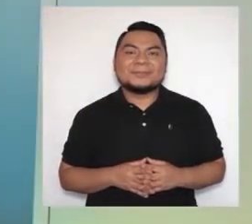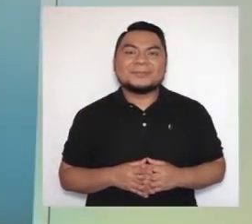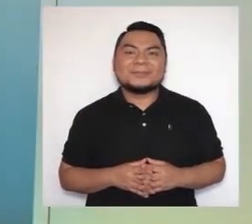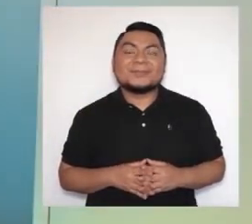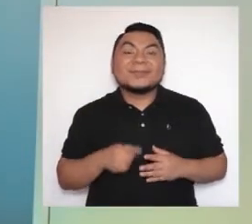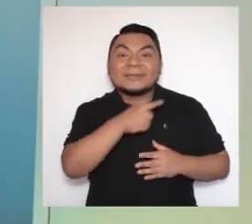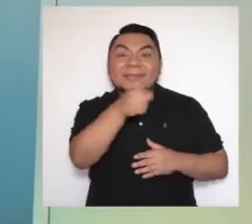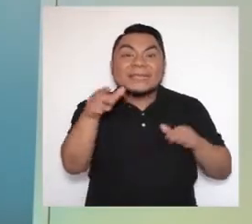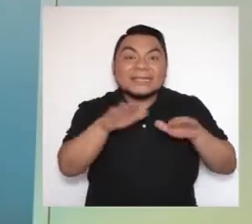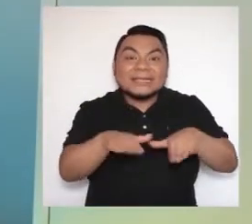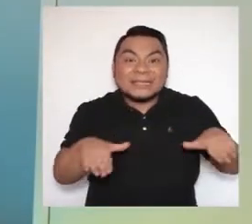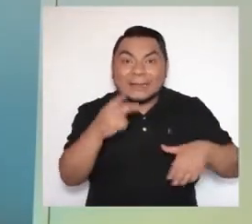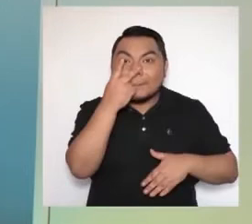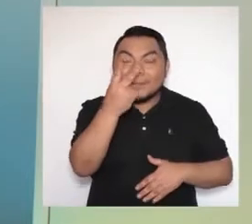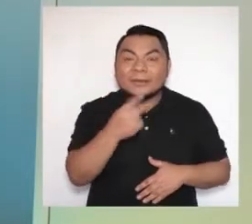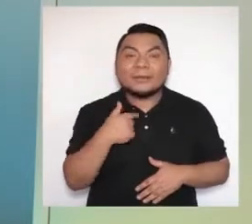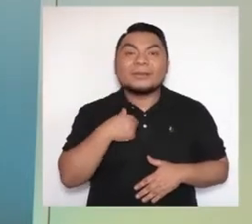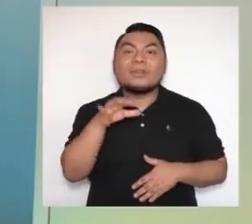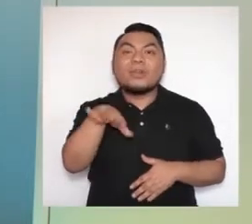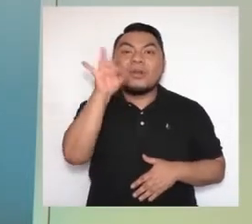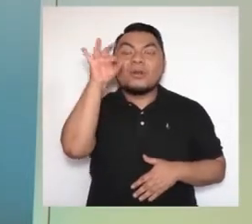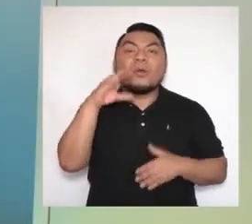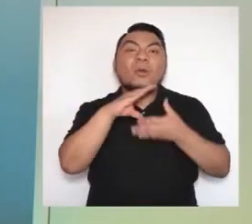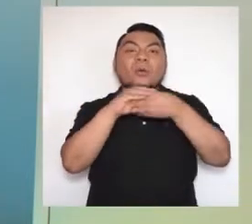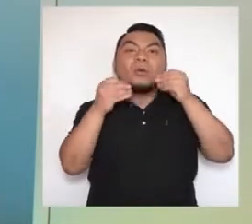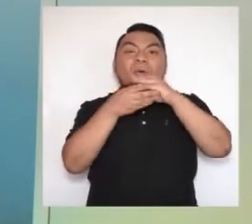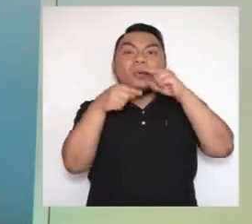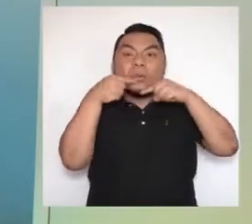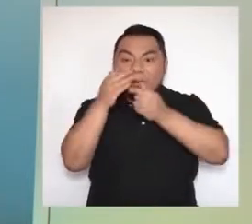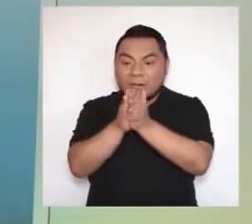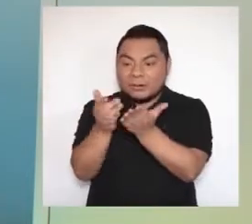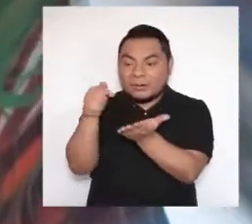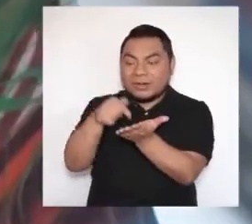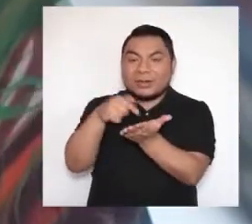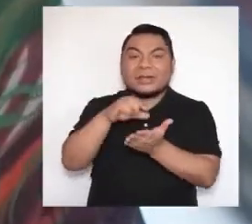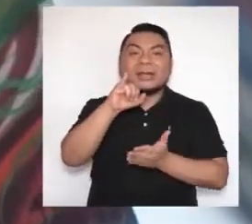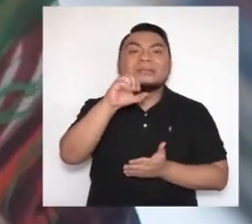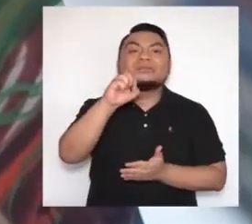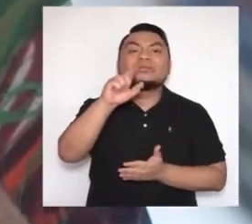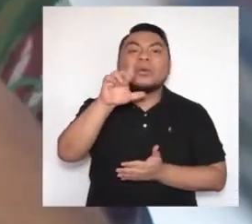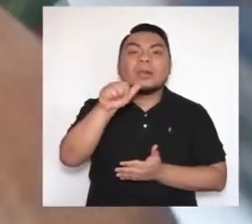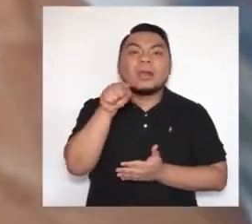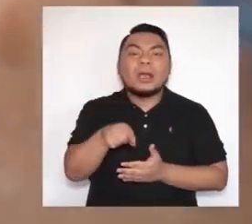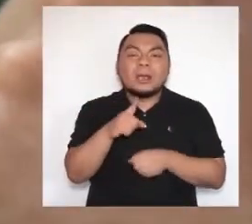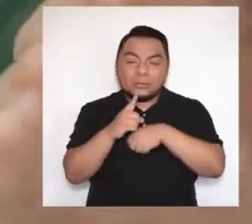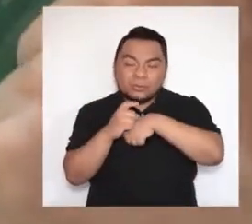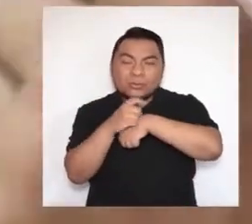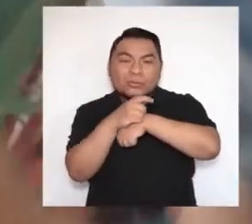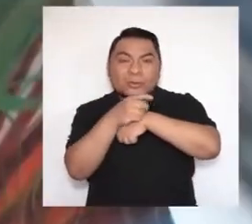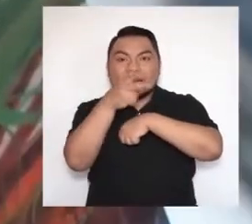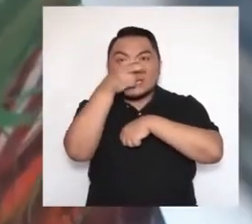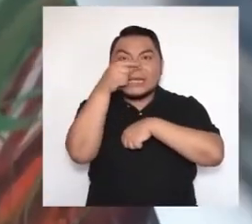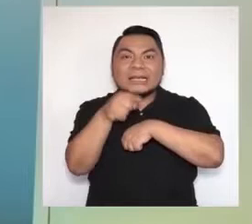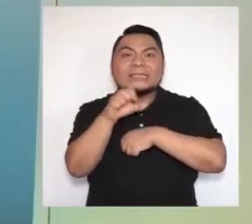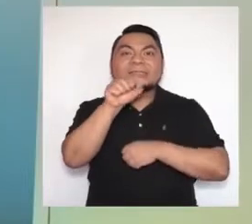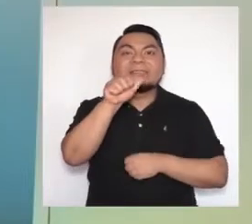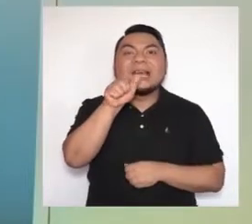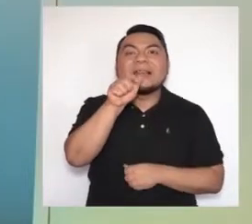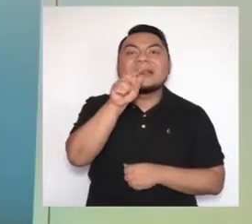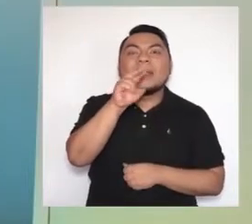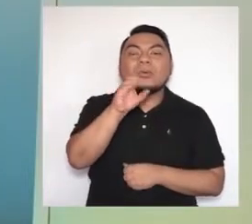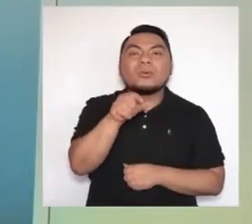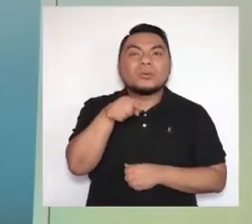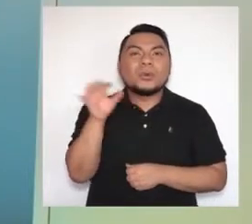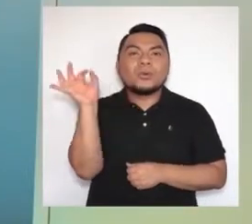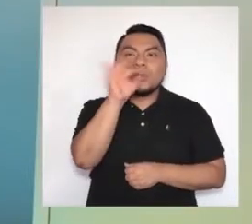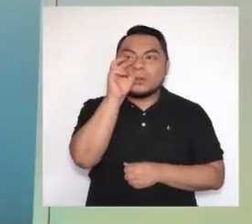Ah, niñas y niños, miren, me encontré un cuento que se llama Isula, hormiga de Satipo. Nunca